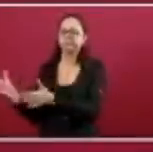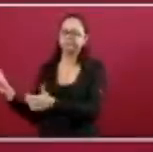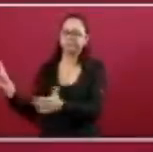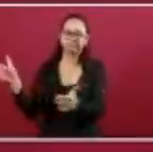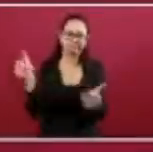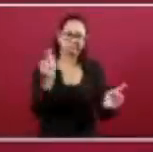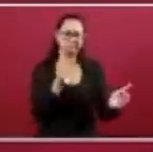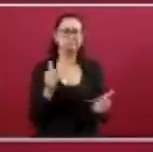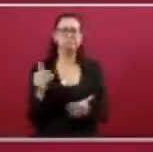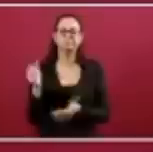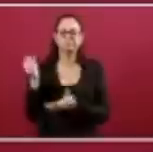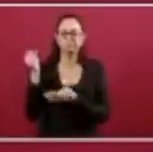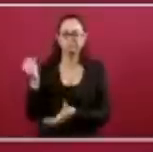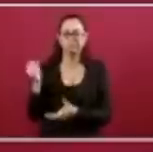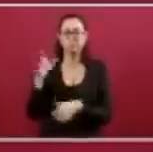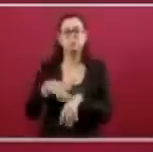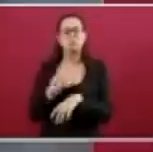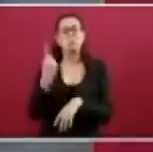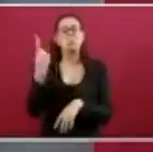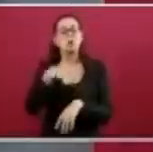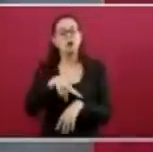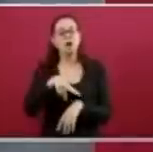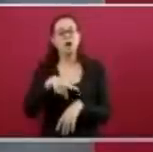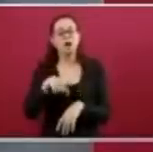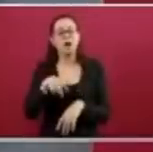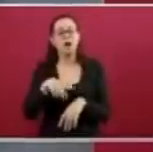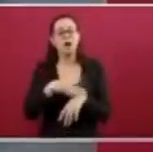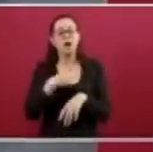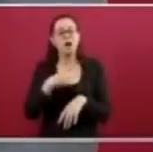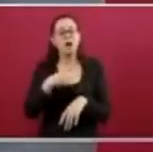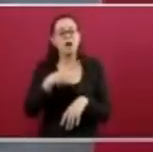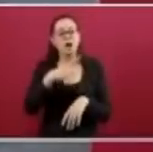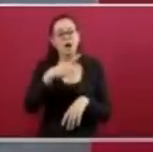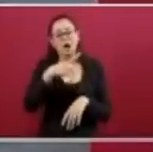porque no va a haber condonación de impuestos como se hacía